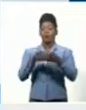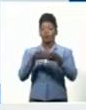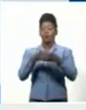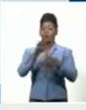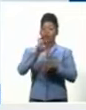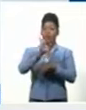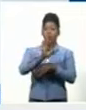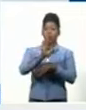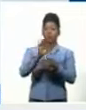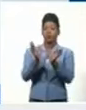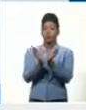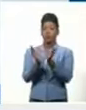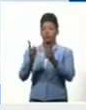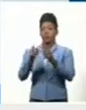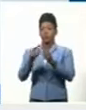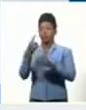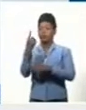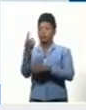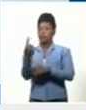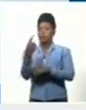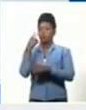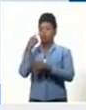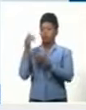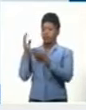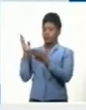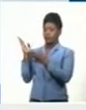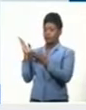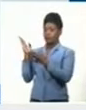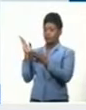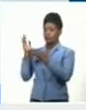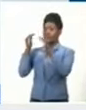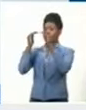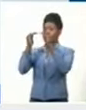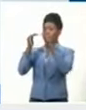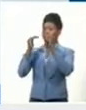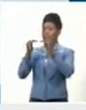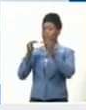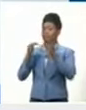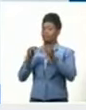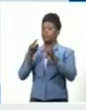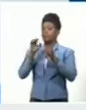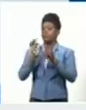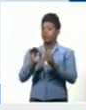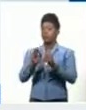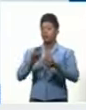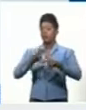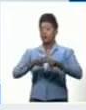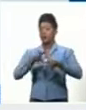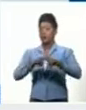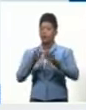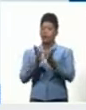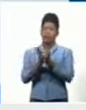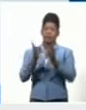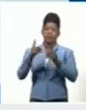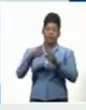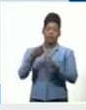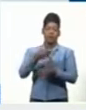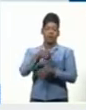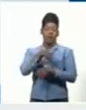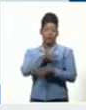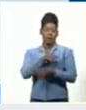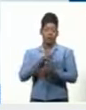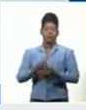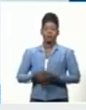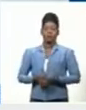están también los municipios, tanto de La Habana como de Matanzas, que reportaron casos positivos en la jornada de ayer. Se